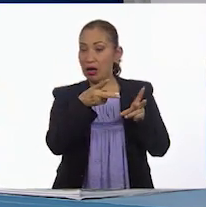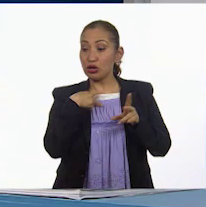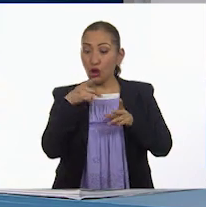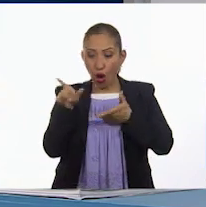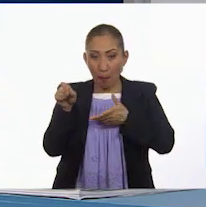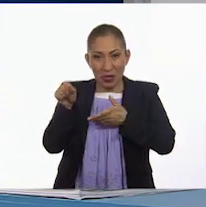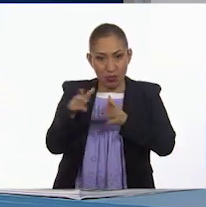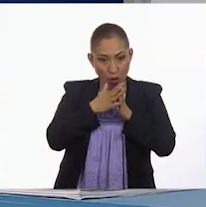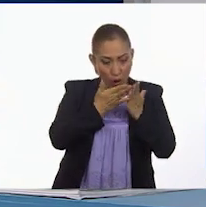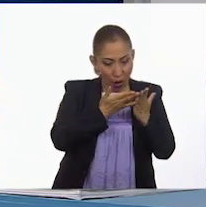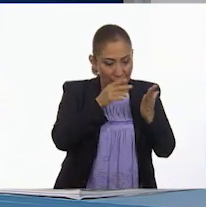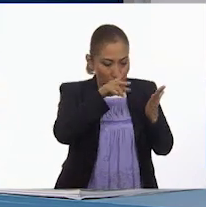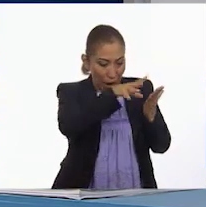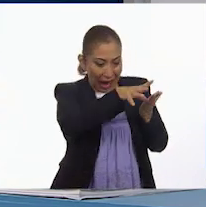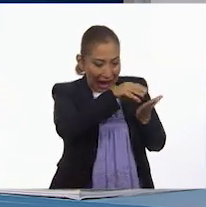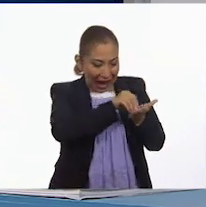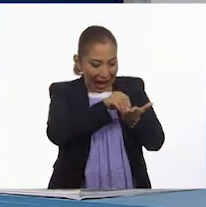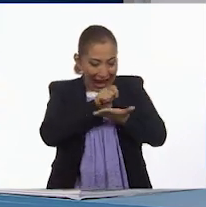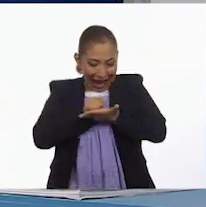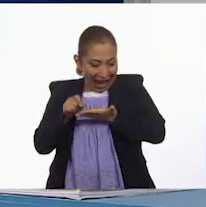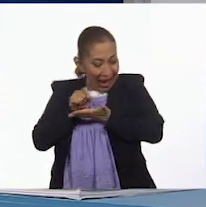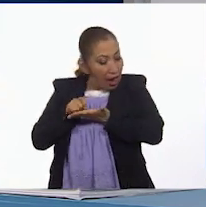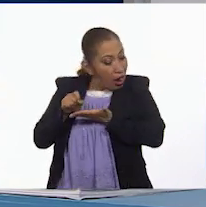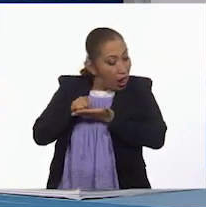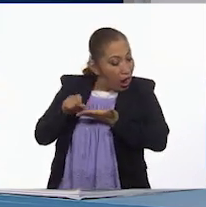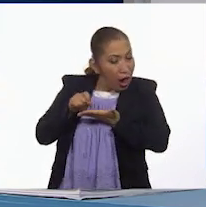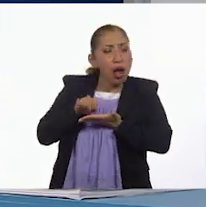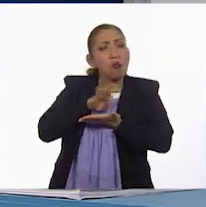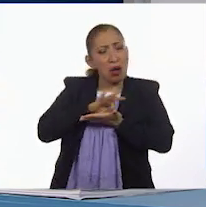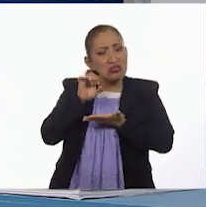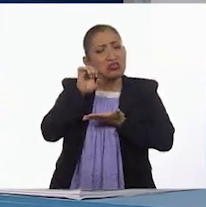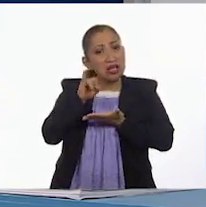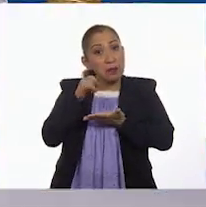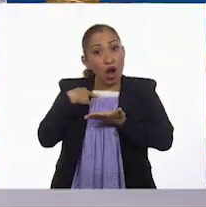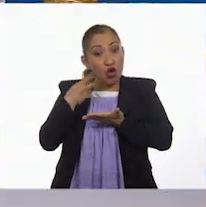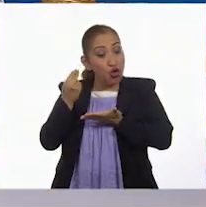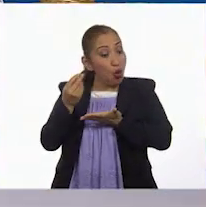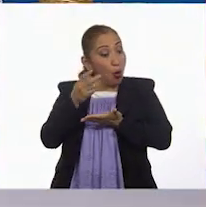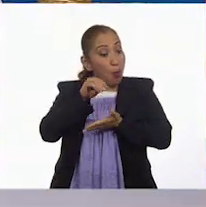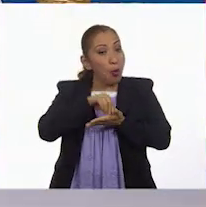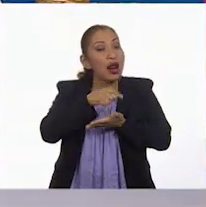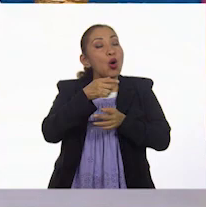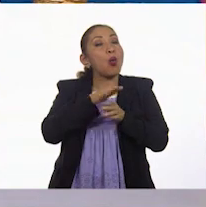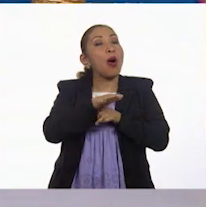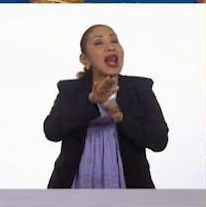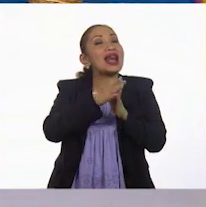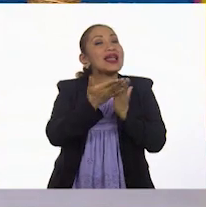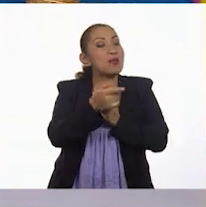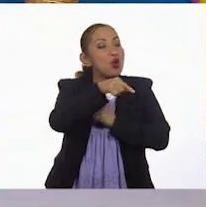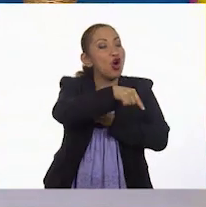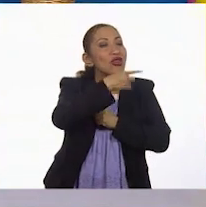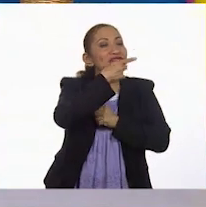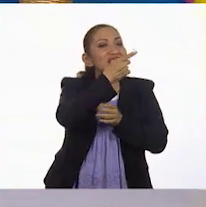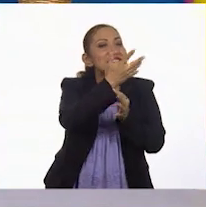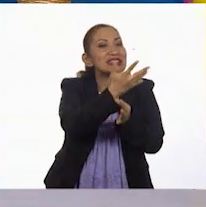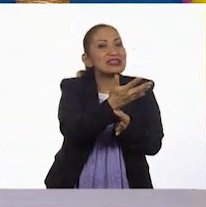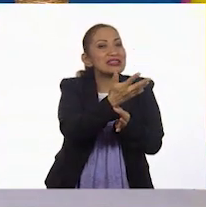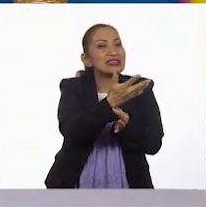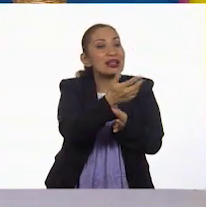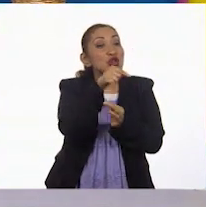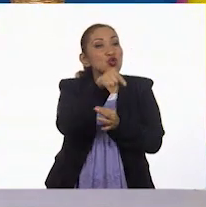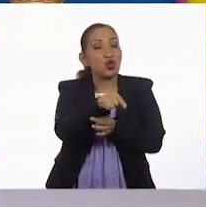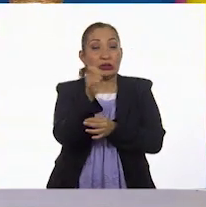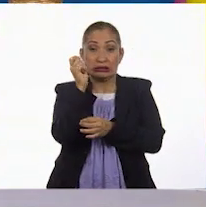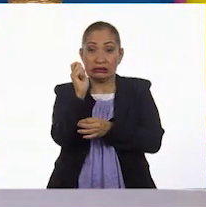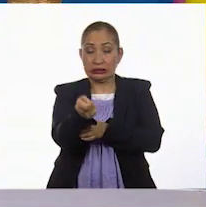la información en la ficha de trabajo, sí lo puedes hacer, pero si tú no anotas de qué libro las tomaste, quién es el autor,